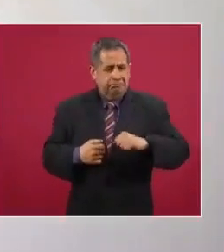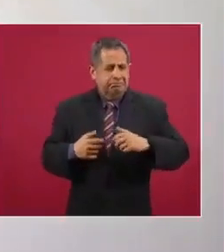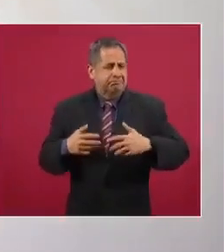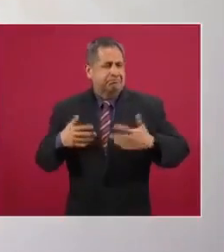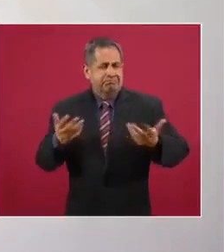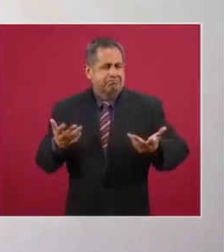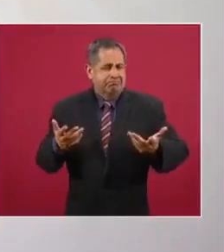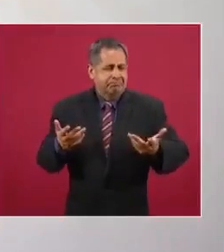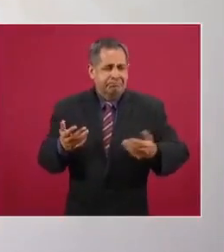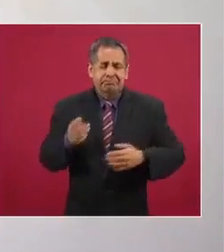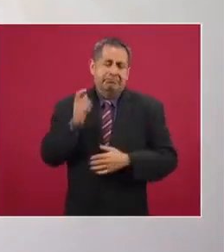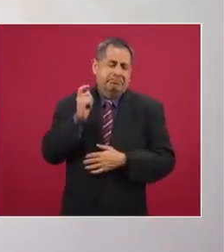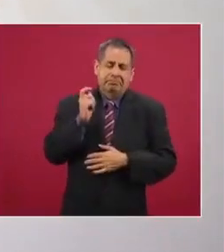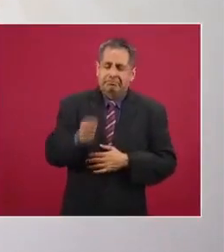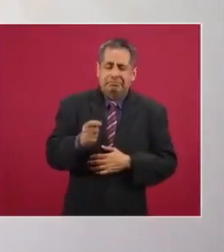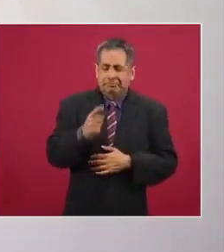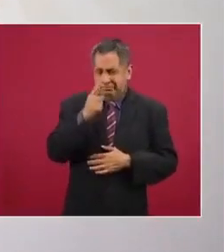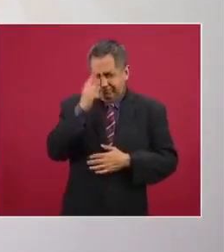es